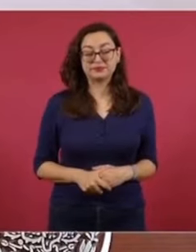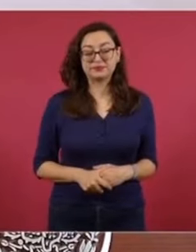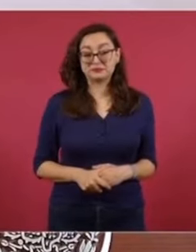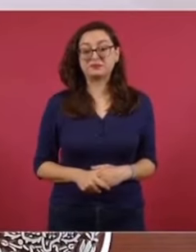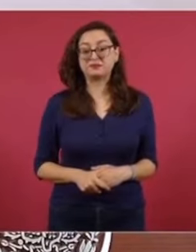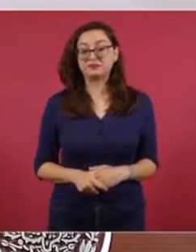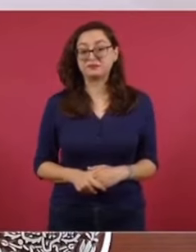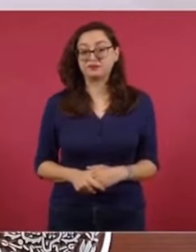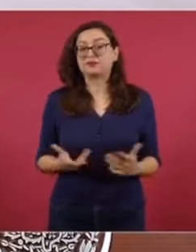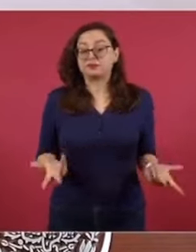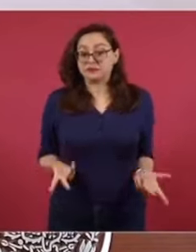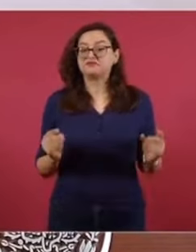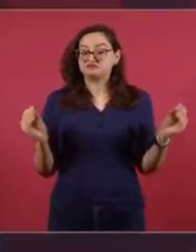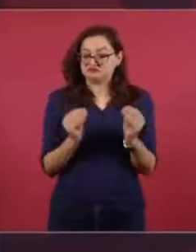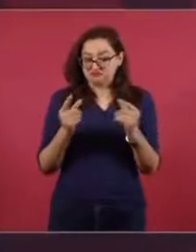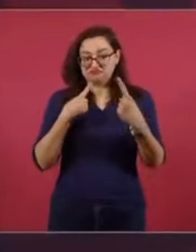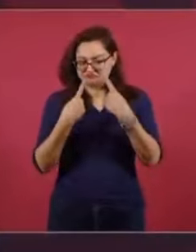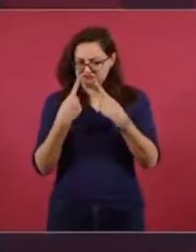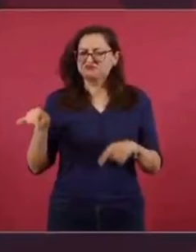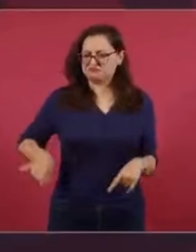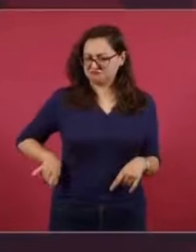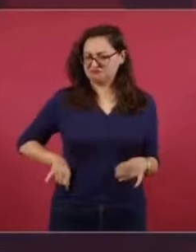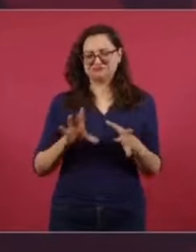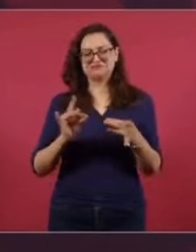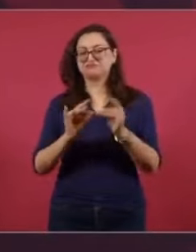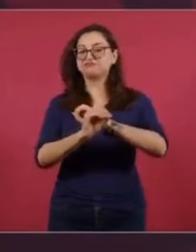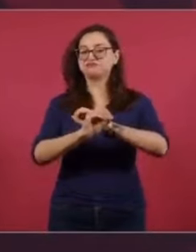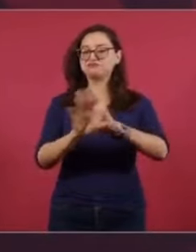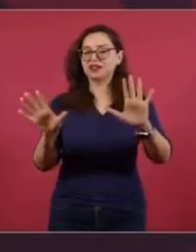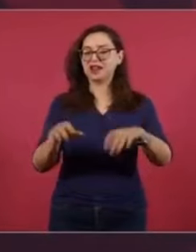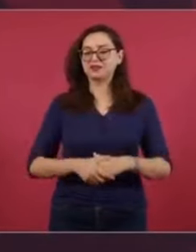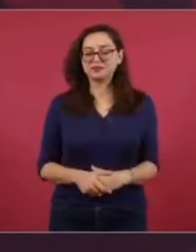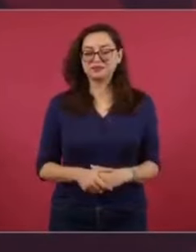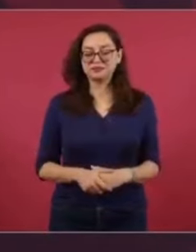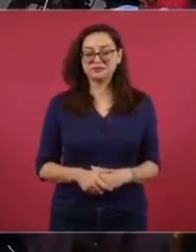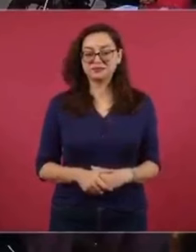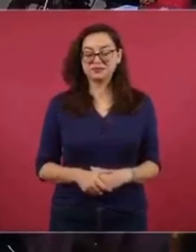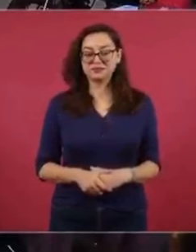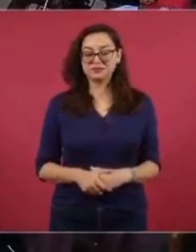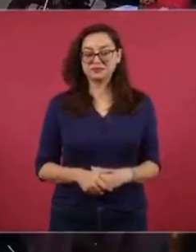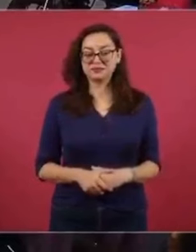es interesante el debate que se aclare sobre este asunto. Son